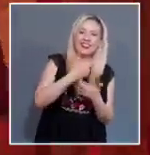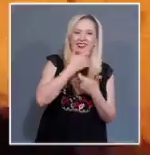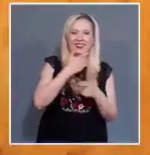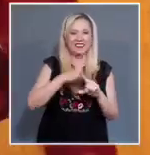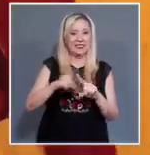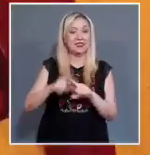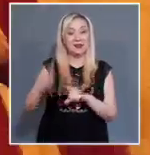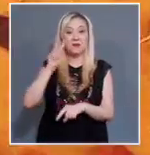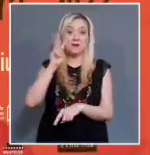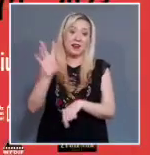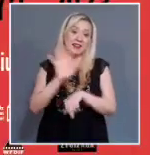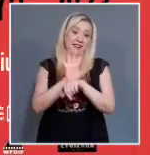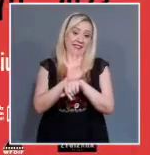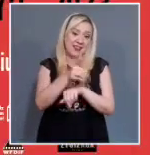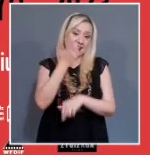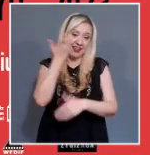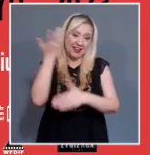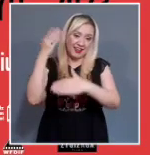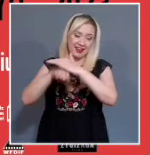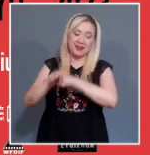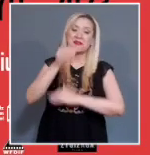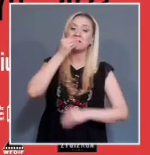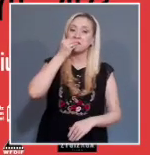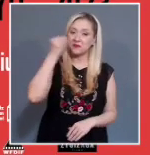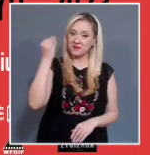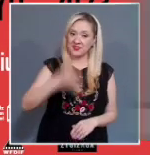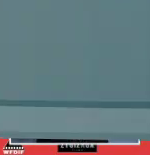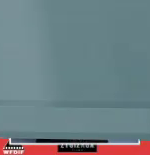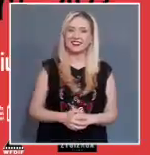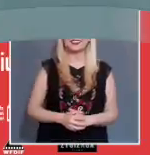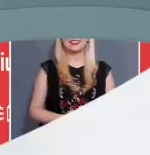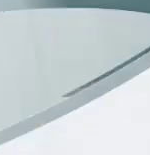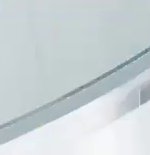el canal del Poder Judicial de la Federación, Jesús Daza.